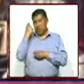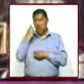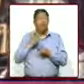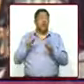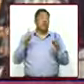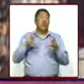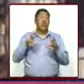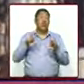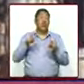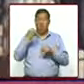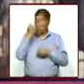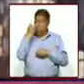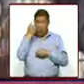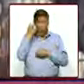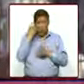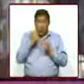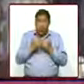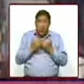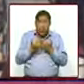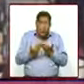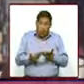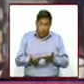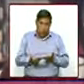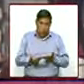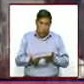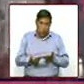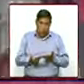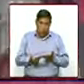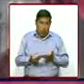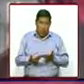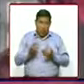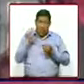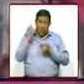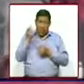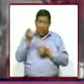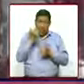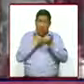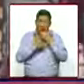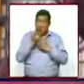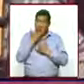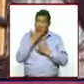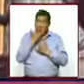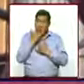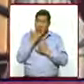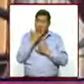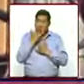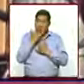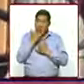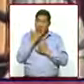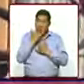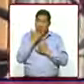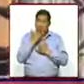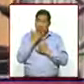Pero yo no podía entender cómo podía cambiar rápidamente.